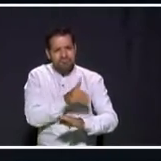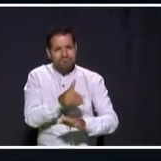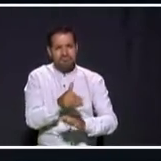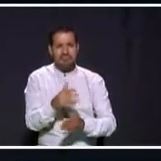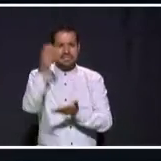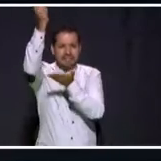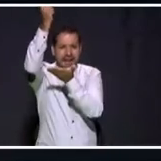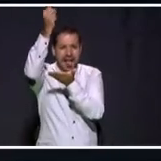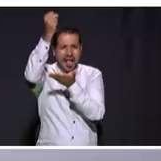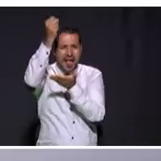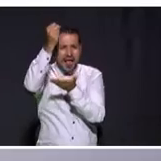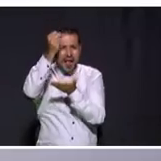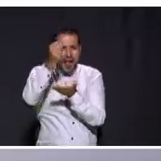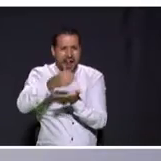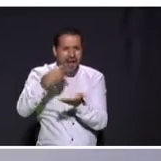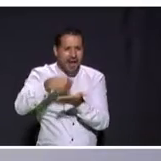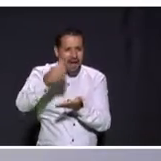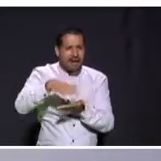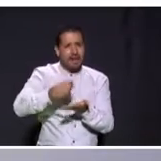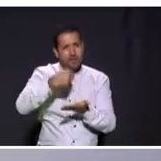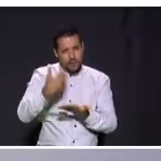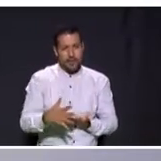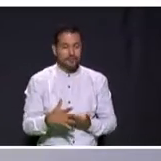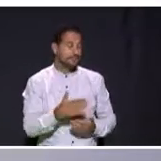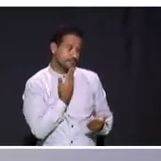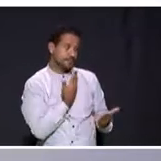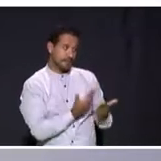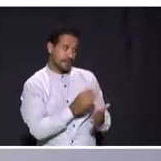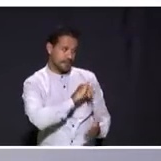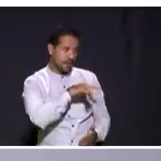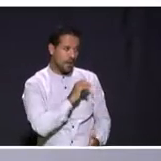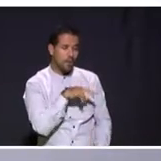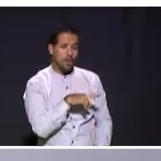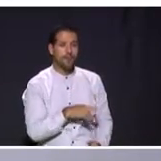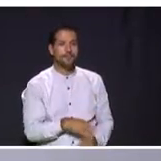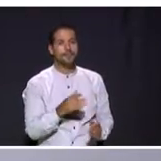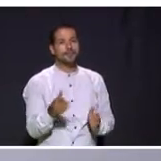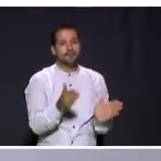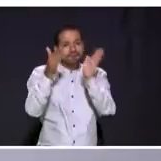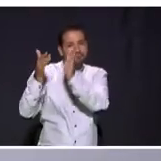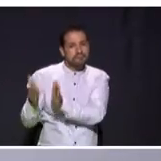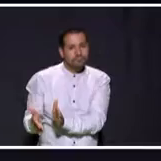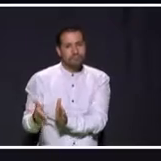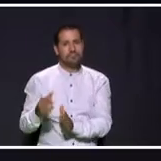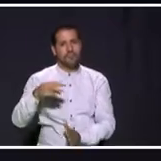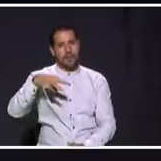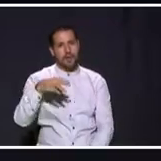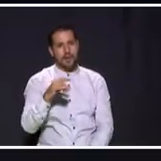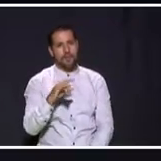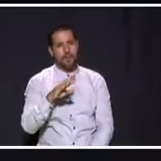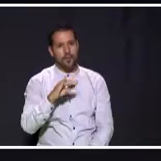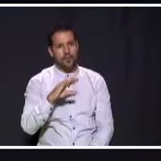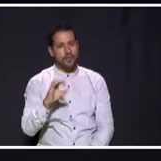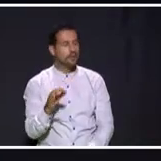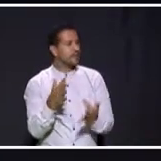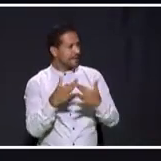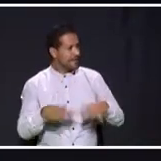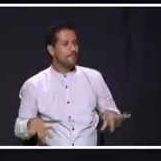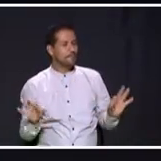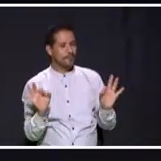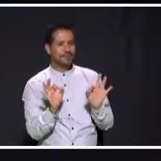básicamente sí gracias gracias al candidato con felix preparado el turno entonces ahora para iván mauricio pérez viene lo más importante ahí es la